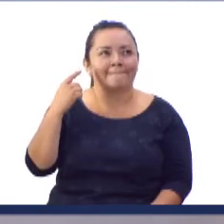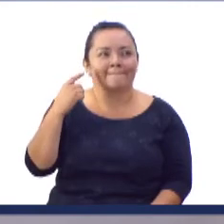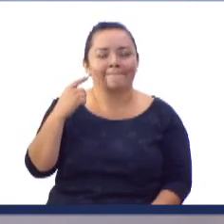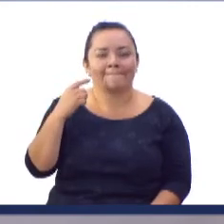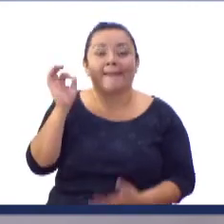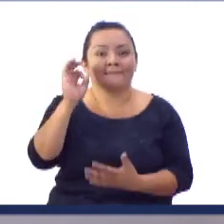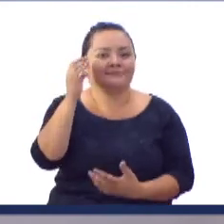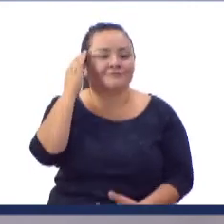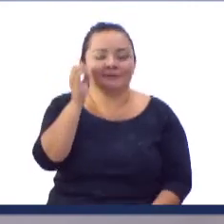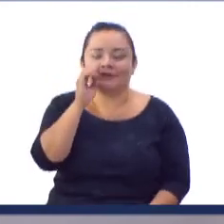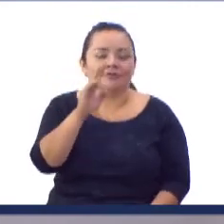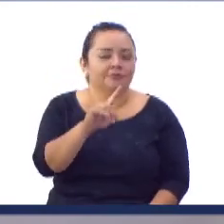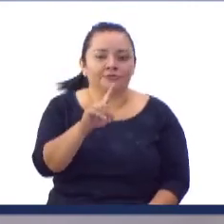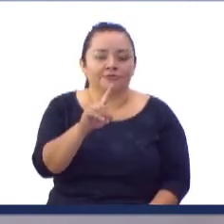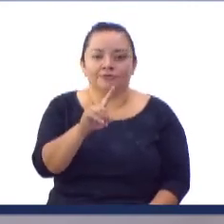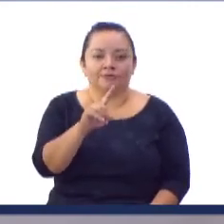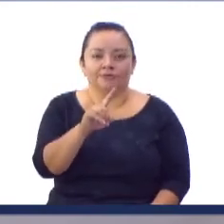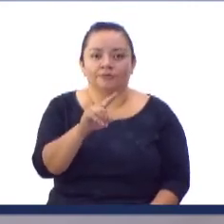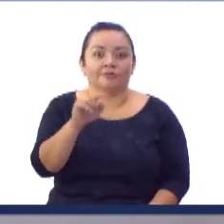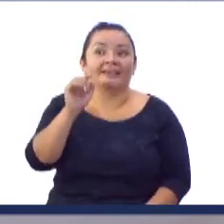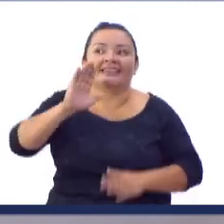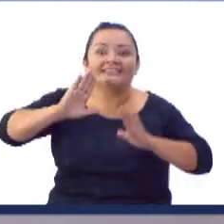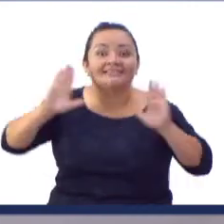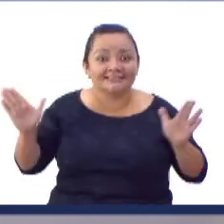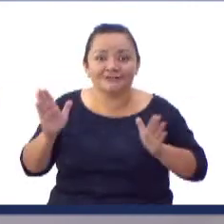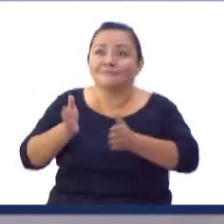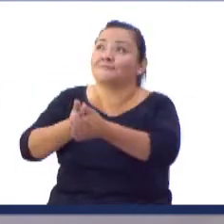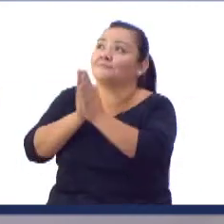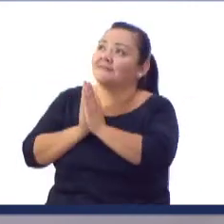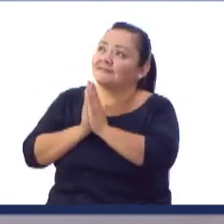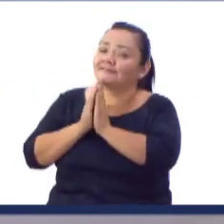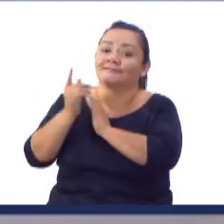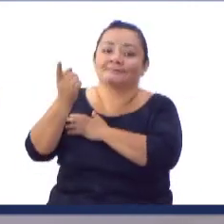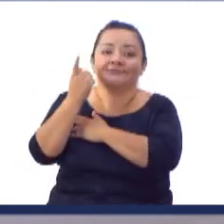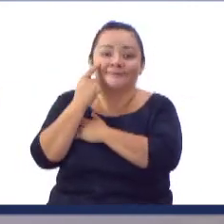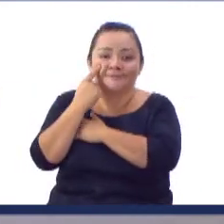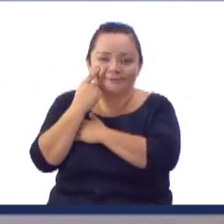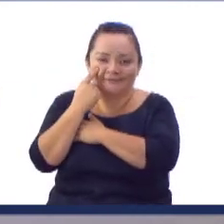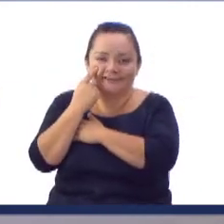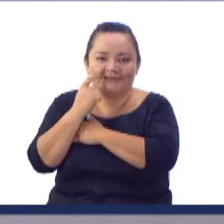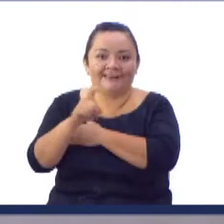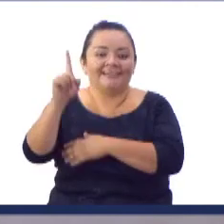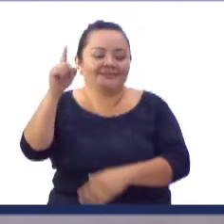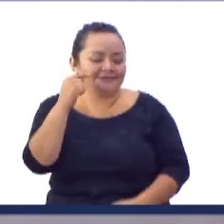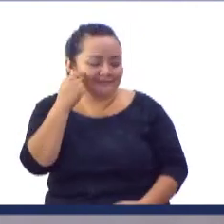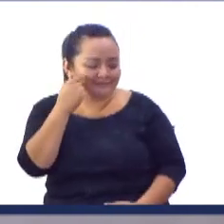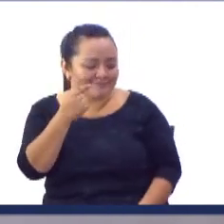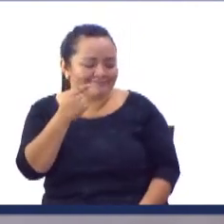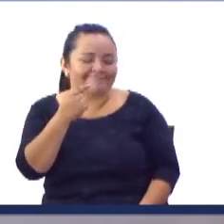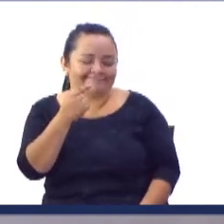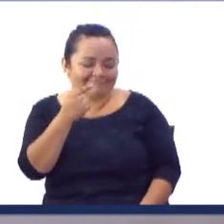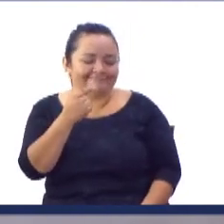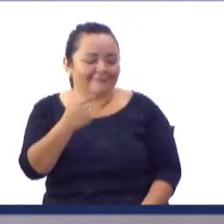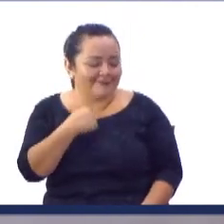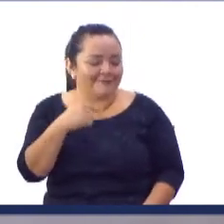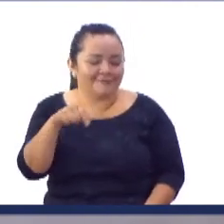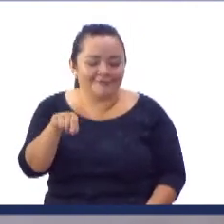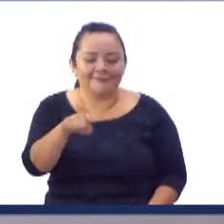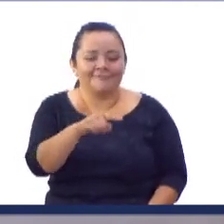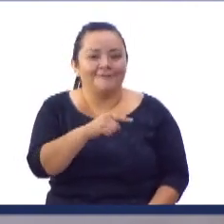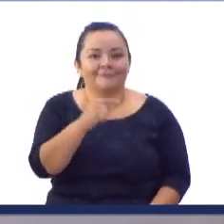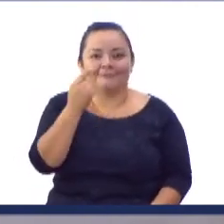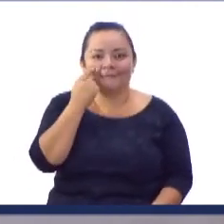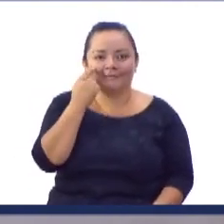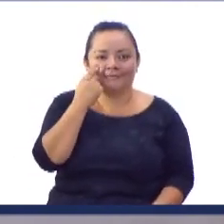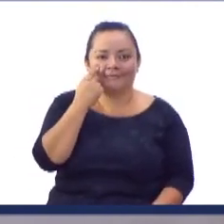vale jesús pidió que no guardará y el padre lo escuchó y ese versículo